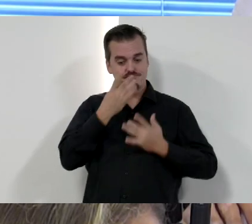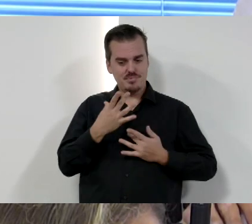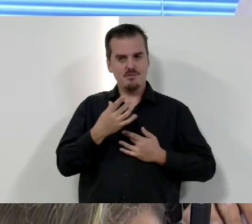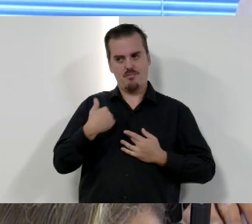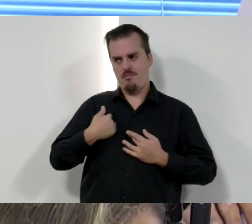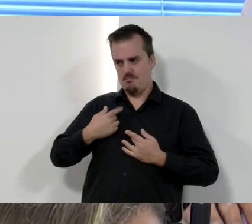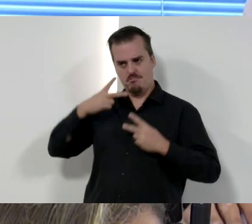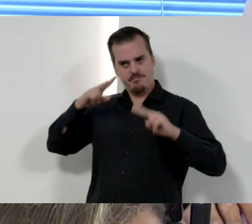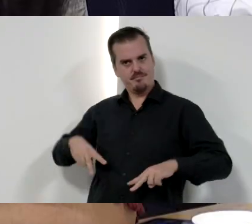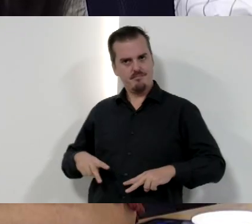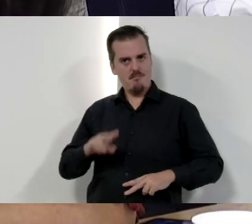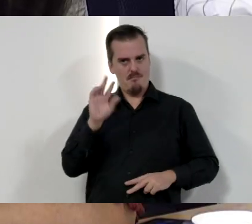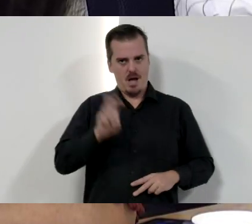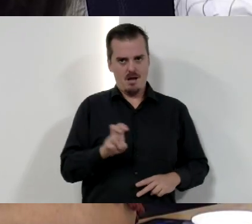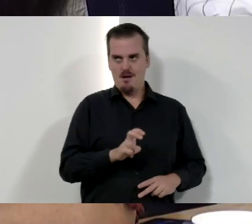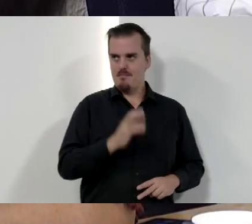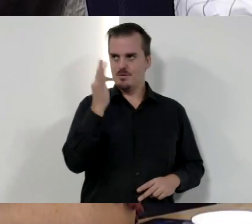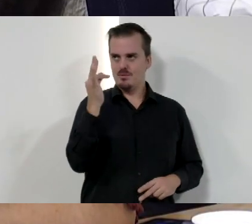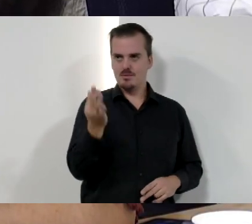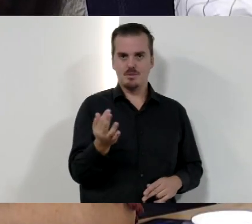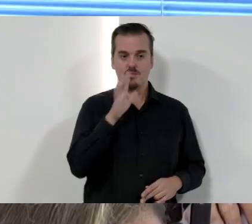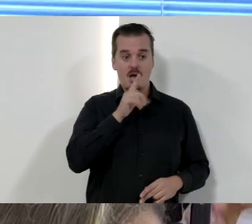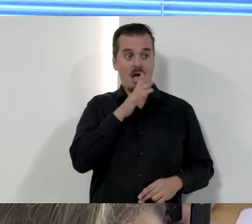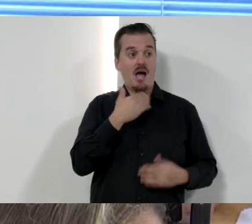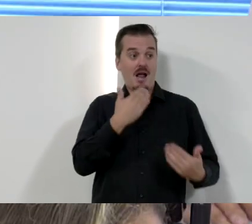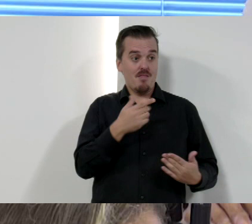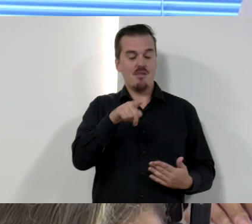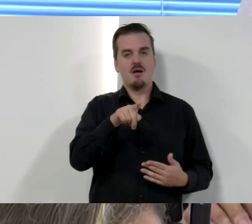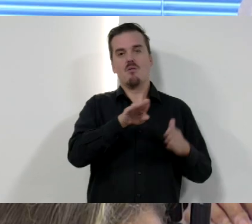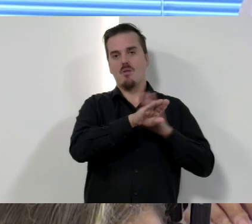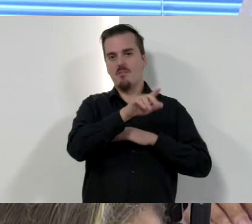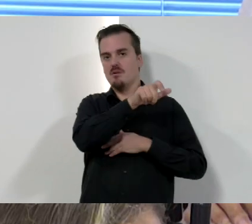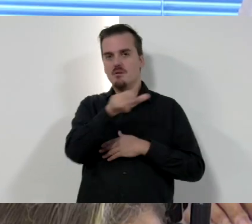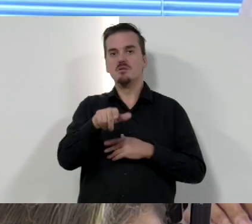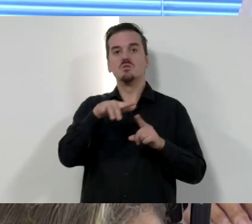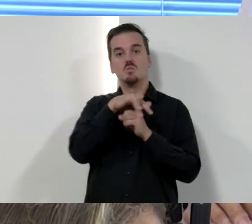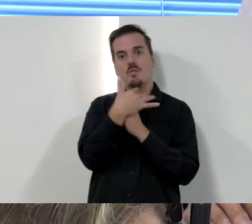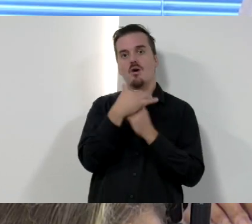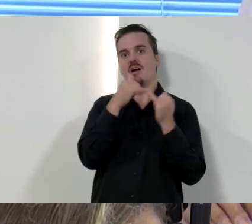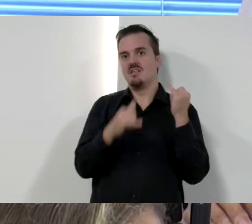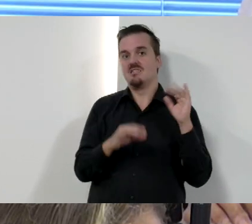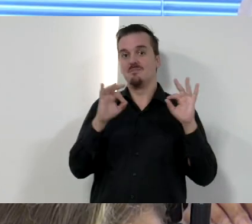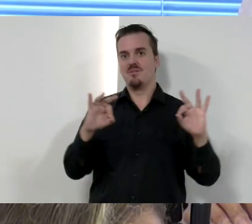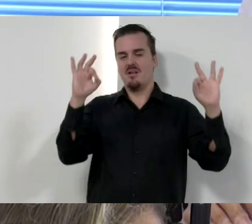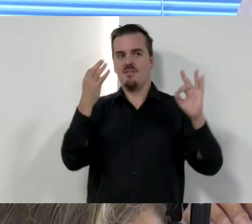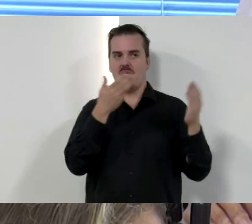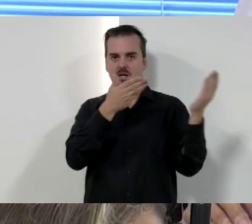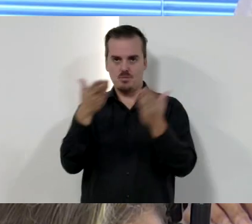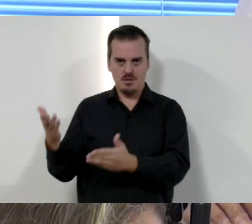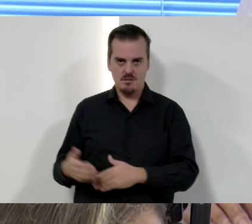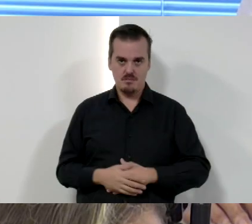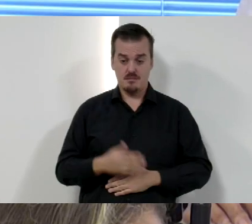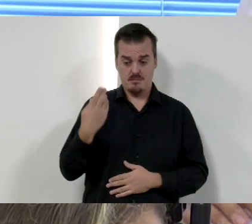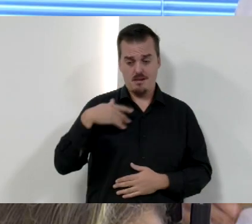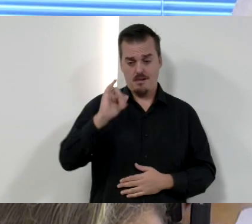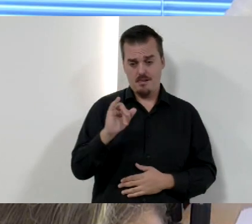porque las cuentas saneadas sirven ahora para ayudar a los vecinos y vecinas en una situación de crisis especial que ya hay y que se va